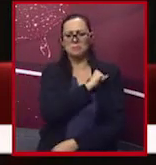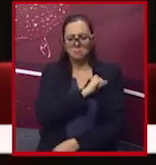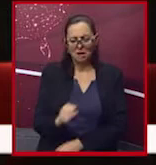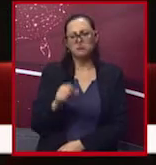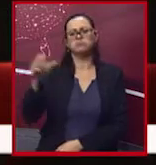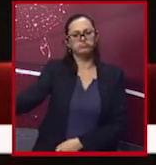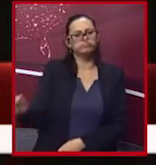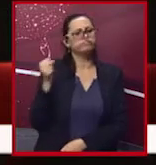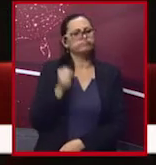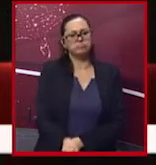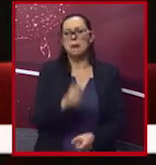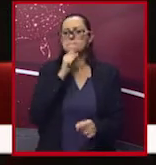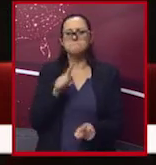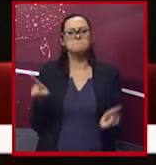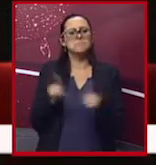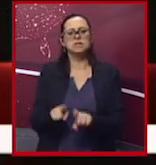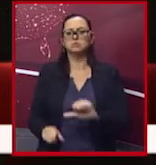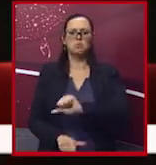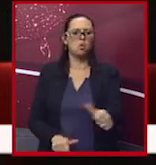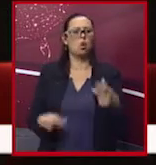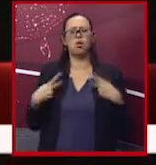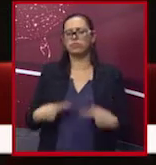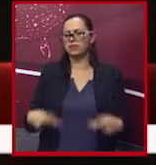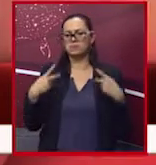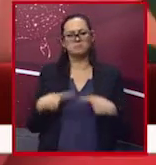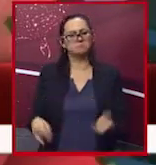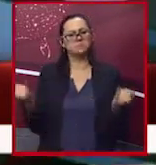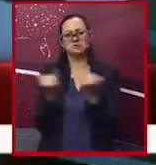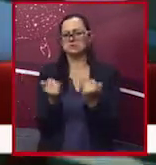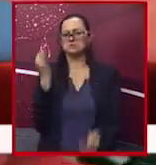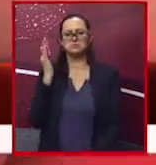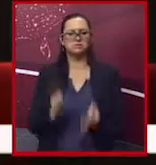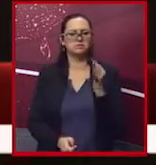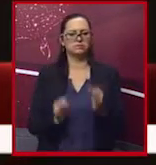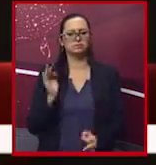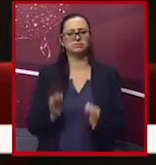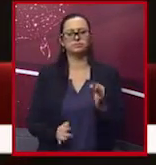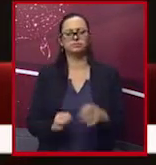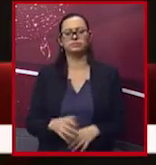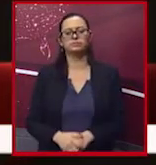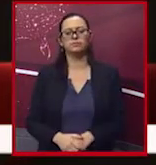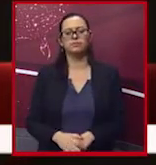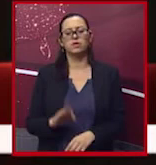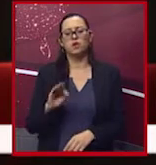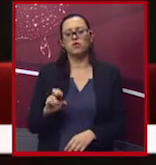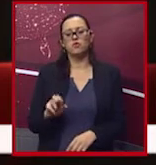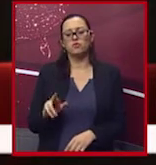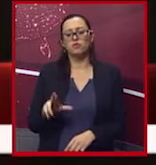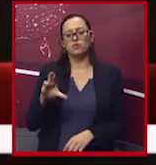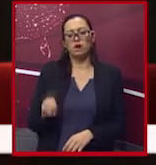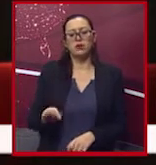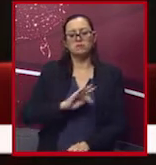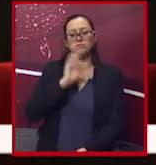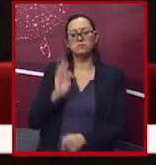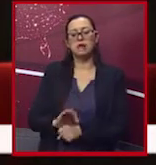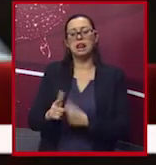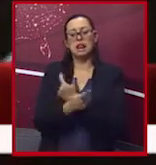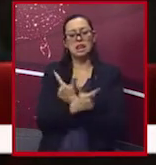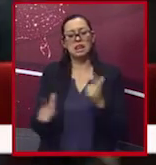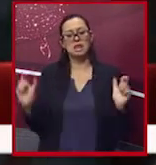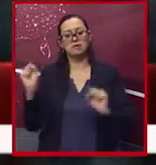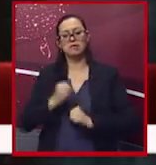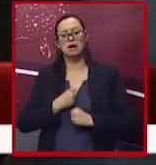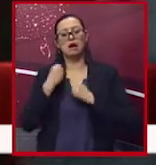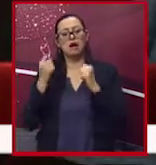sean sujetos al mismo proceso que cualquier ciudadano. El fuero pasó de ser una garantía de libertad de